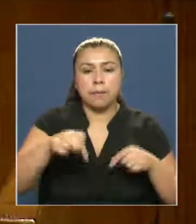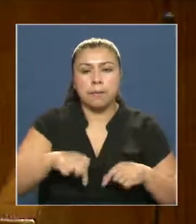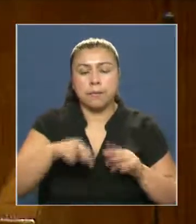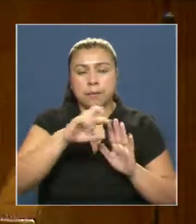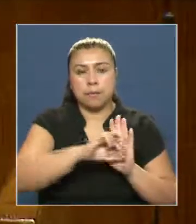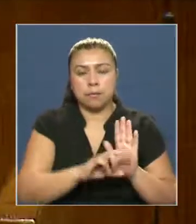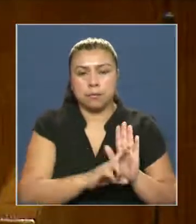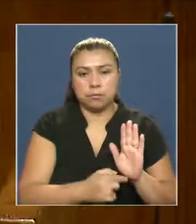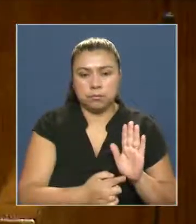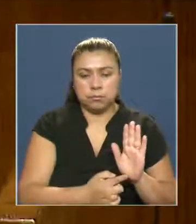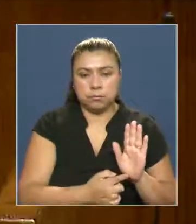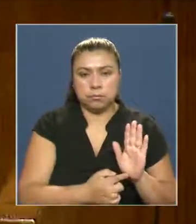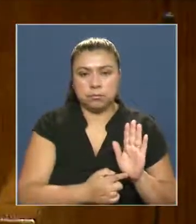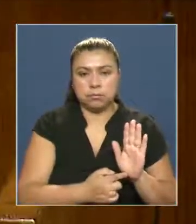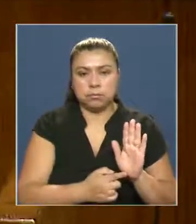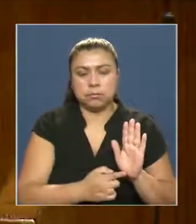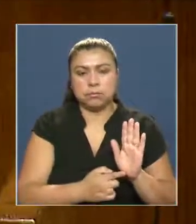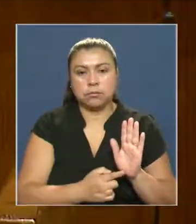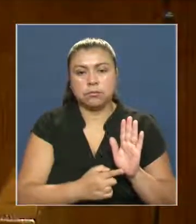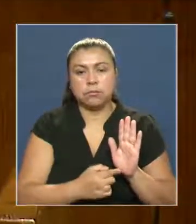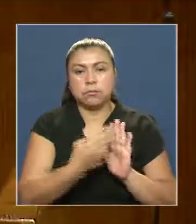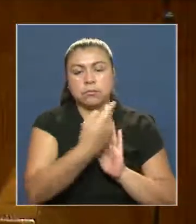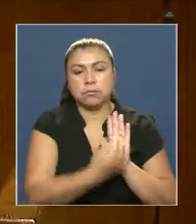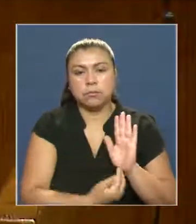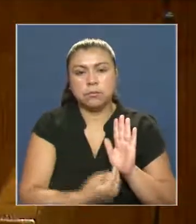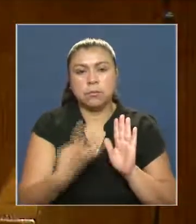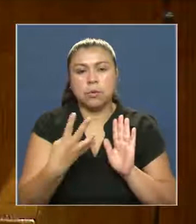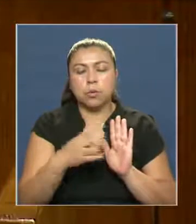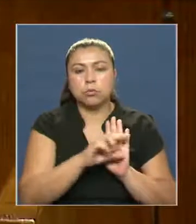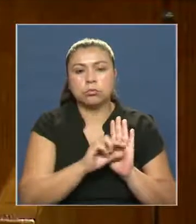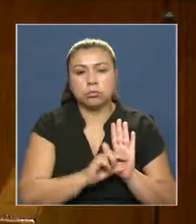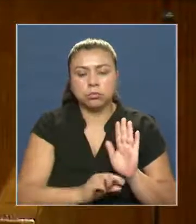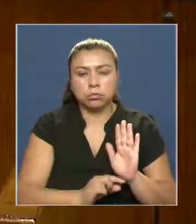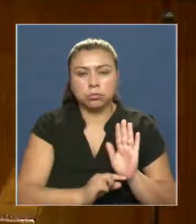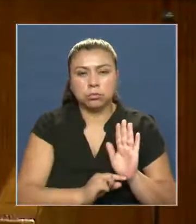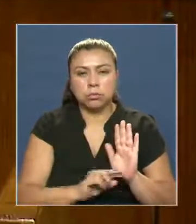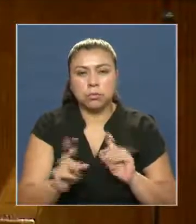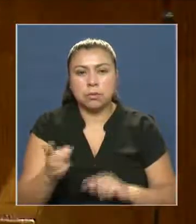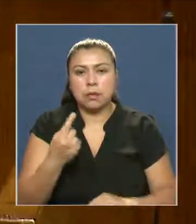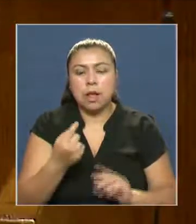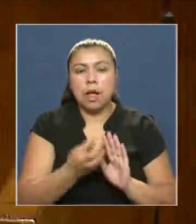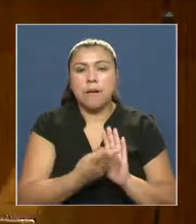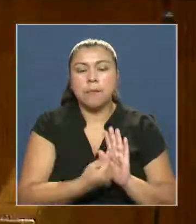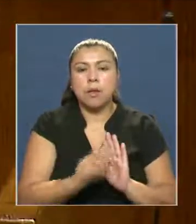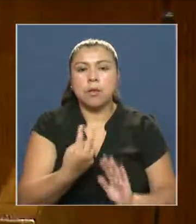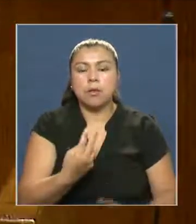iniciativa tiene su origen en cuatro mociones refundidas. La primera, el boletín